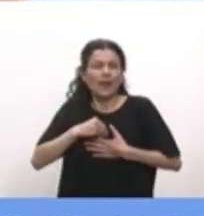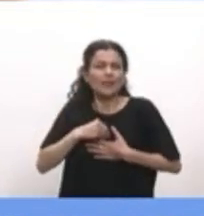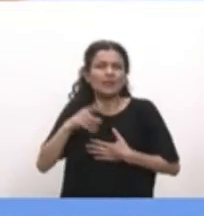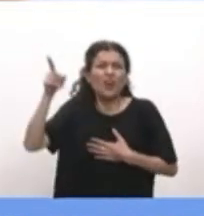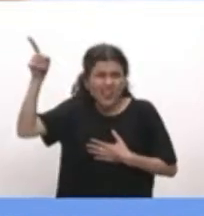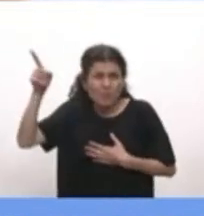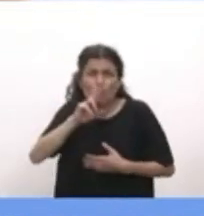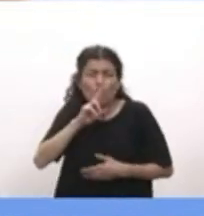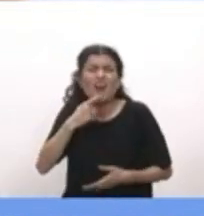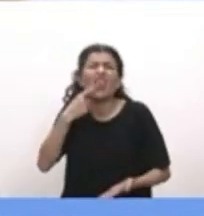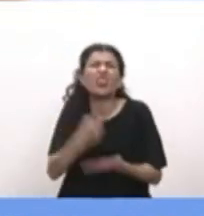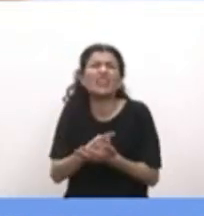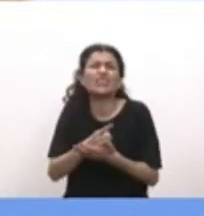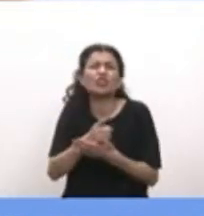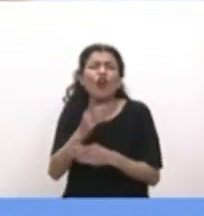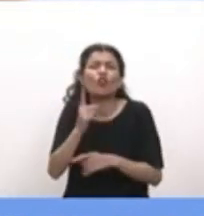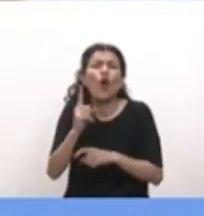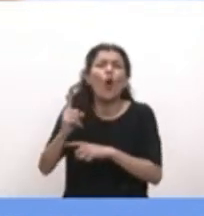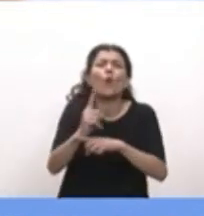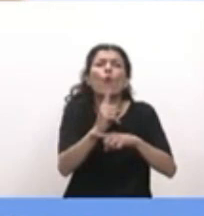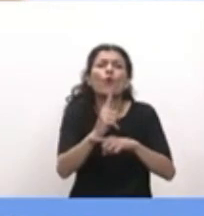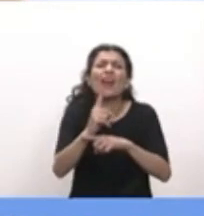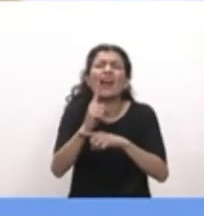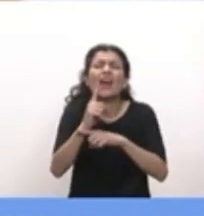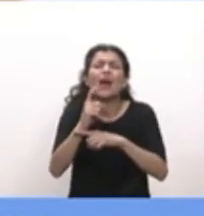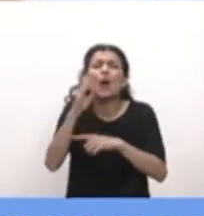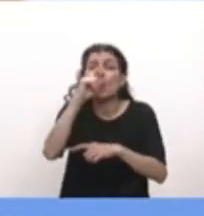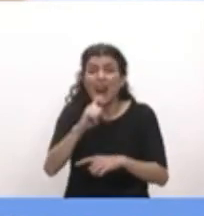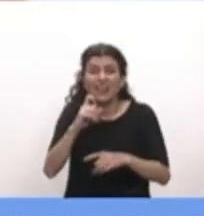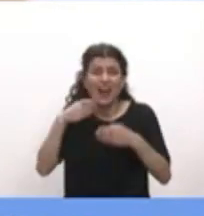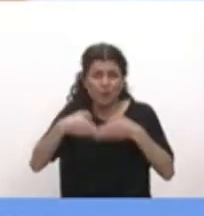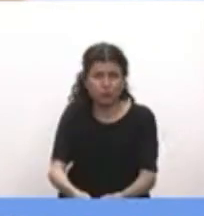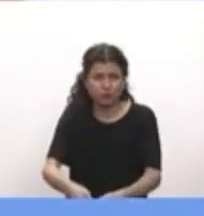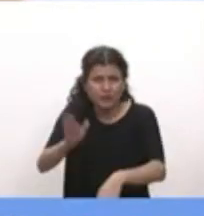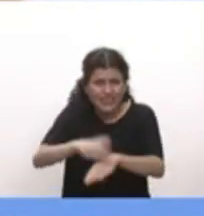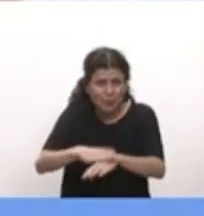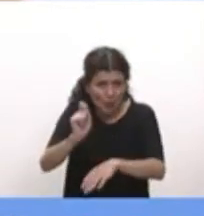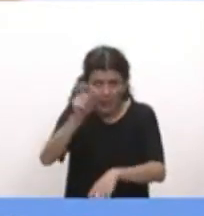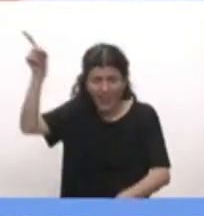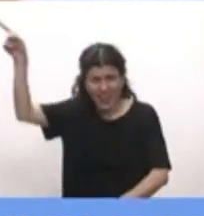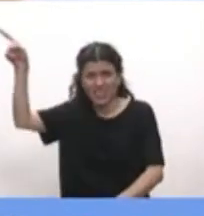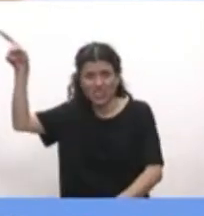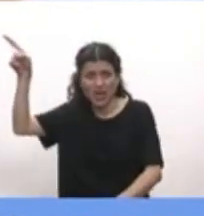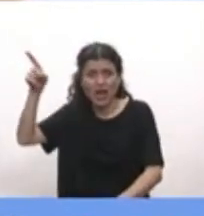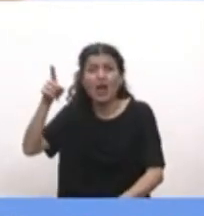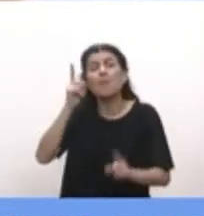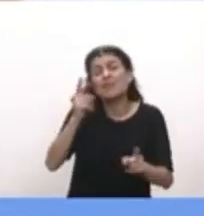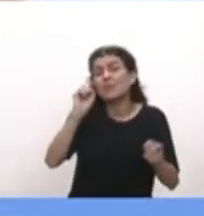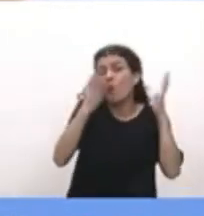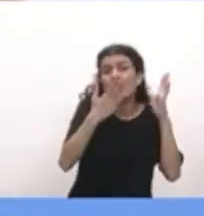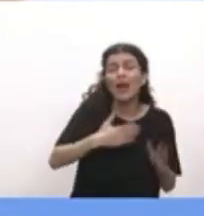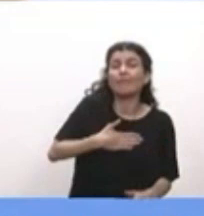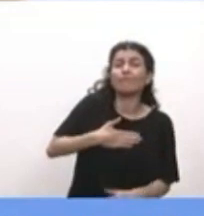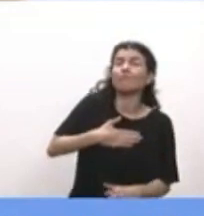Entonces, me parece que veo muchas sonrisitas y la verdad que es un tema que para nosotros, no, como